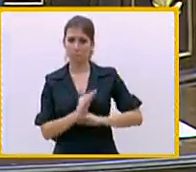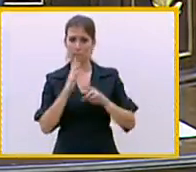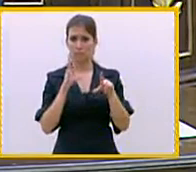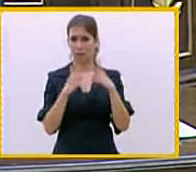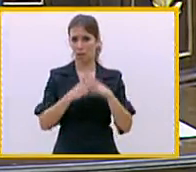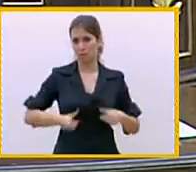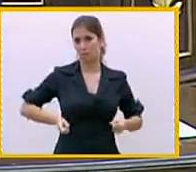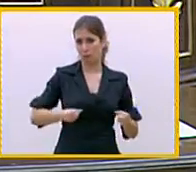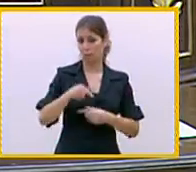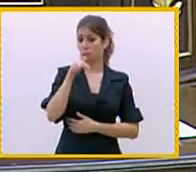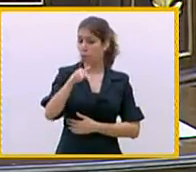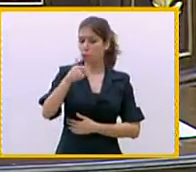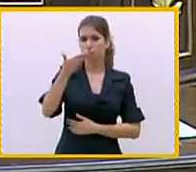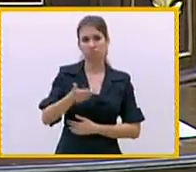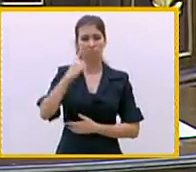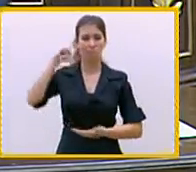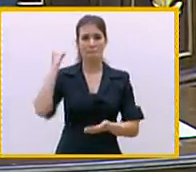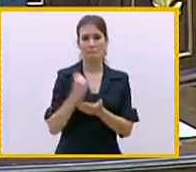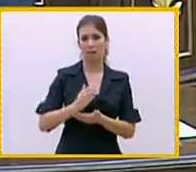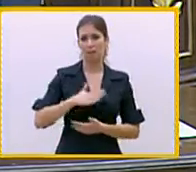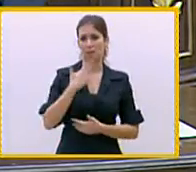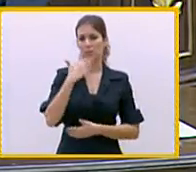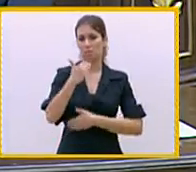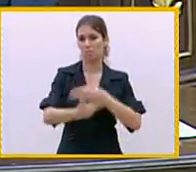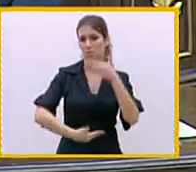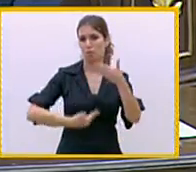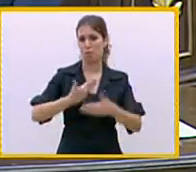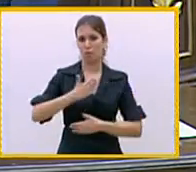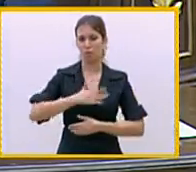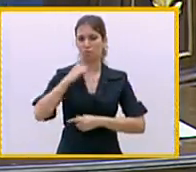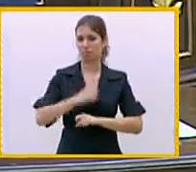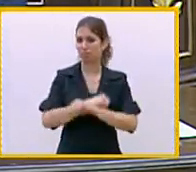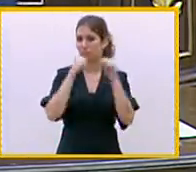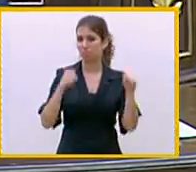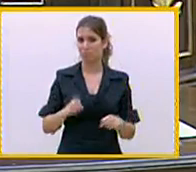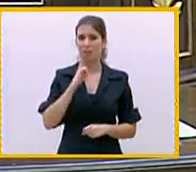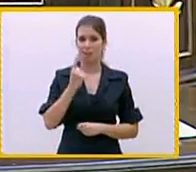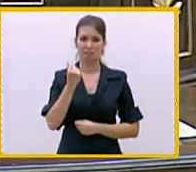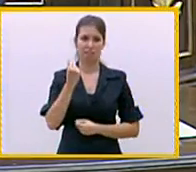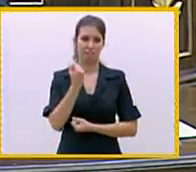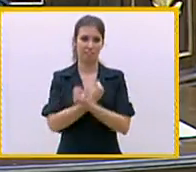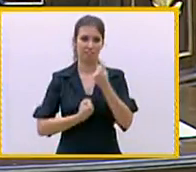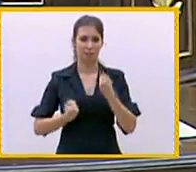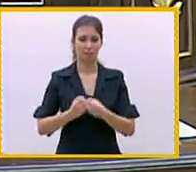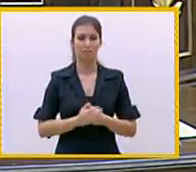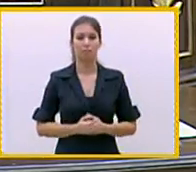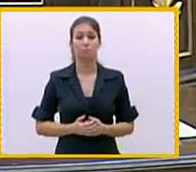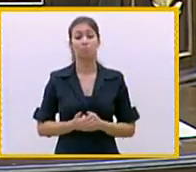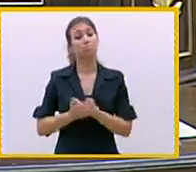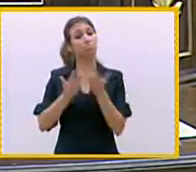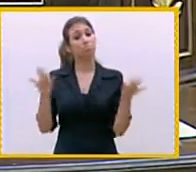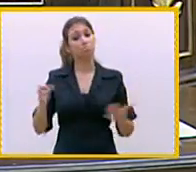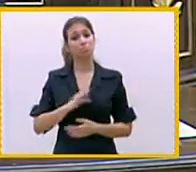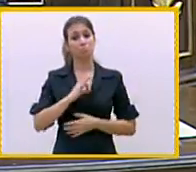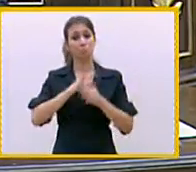que ha sido una seña de identidad de todo el proceso de consolidación fiscal. Precisamente, señorías, a la